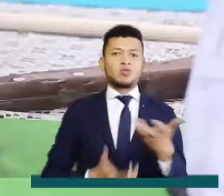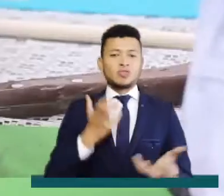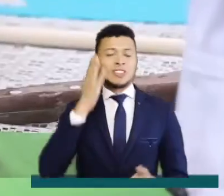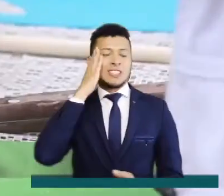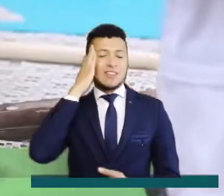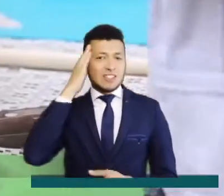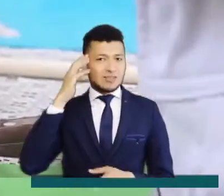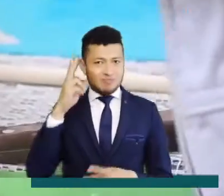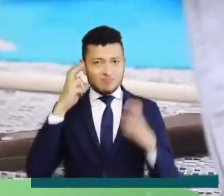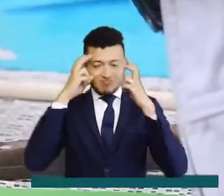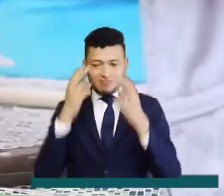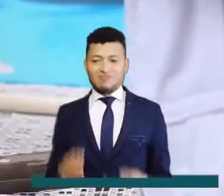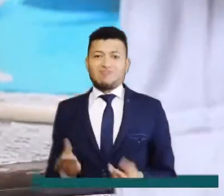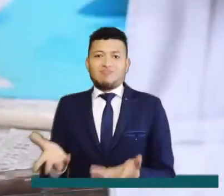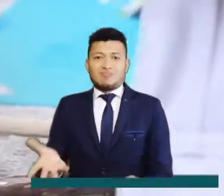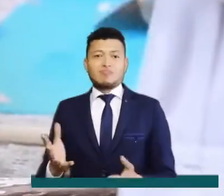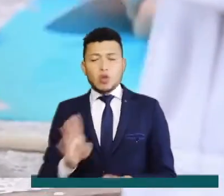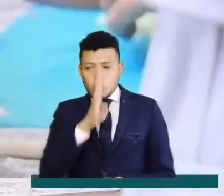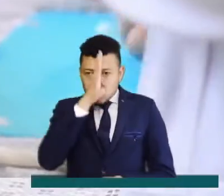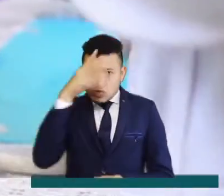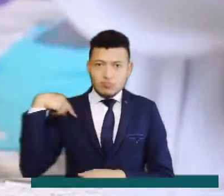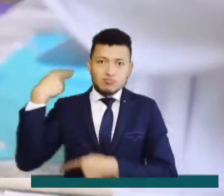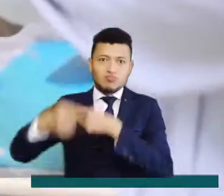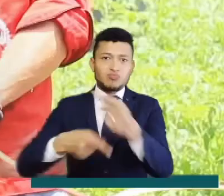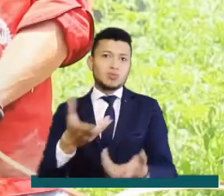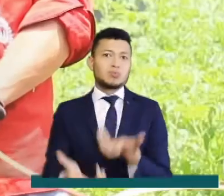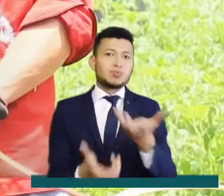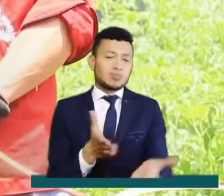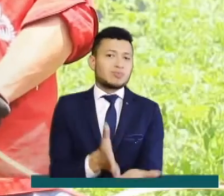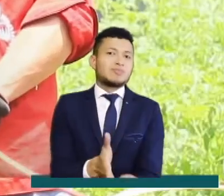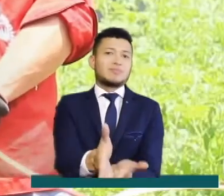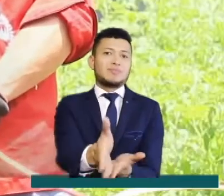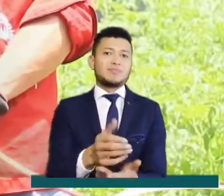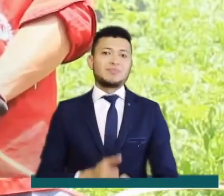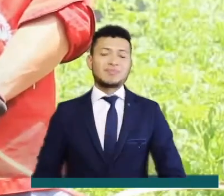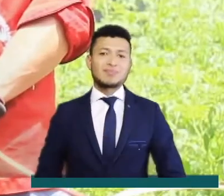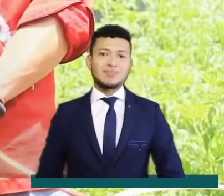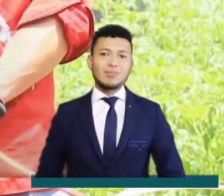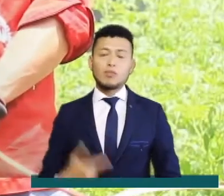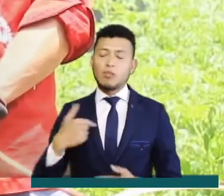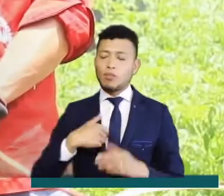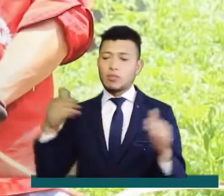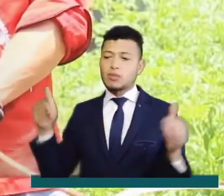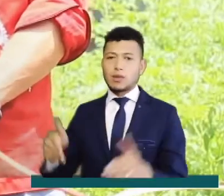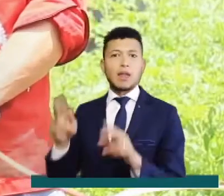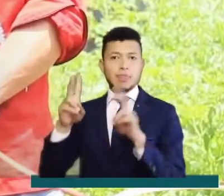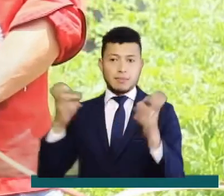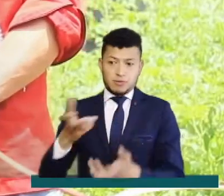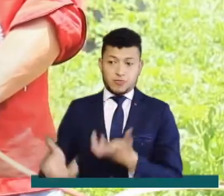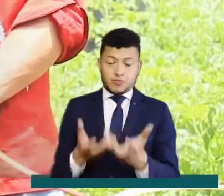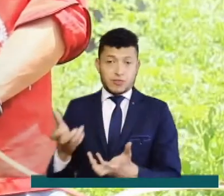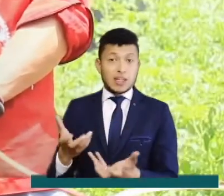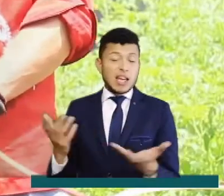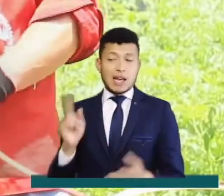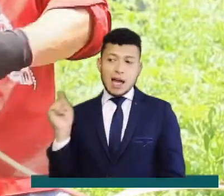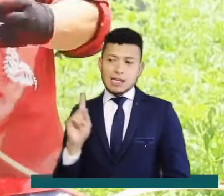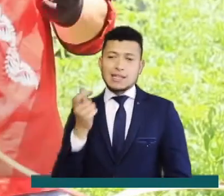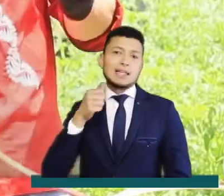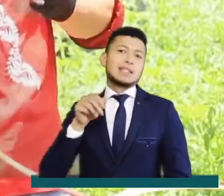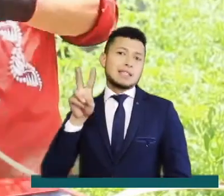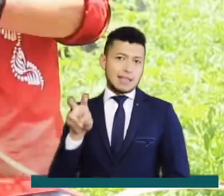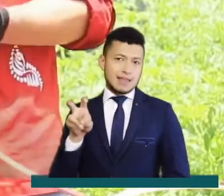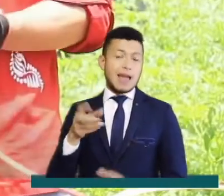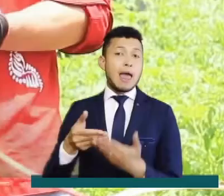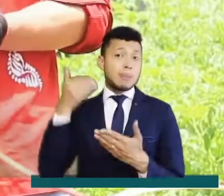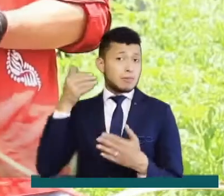cocina y mantener las costumbres gastronómicas en la región yo me dedico a este tema de la gastronomía de hace 17 años realmente